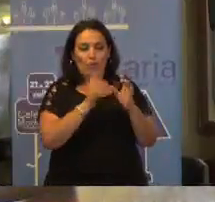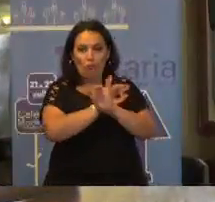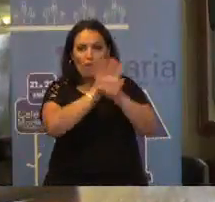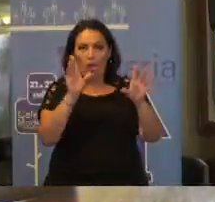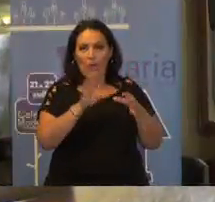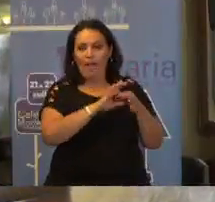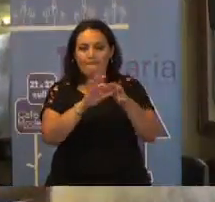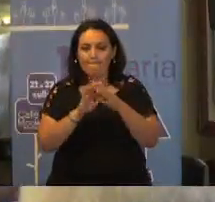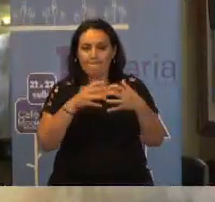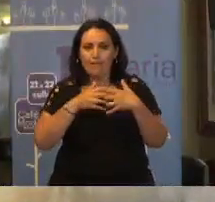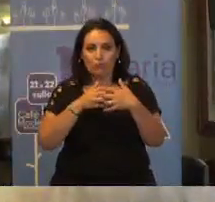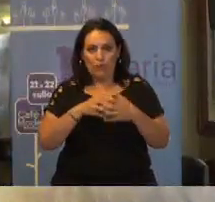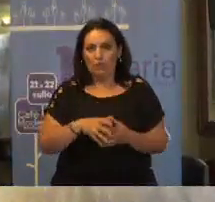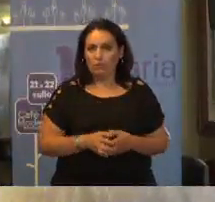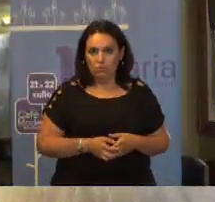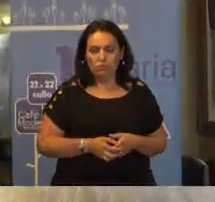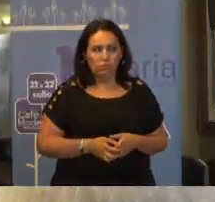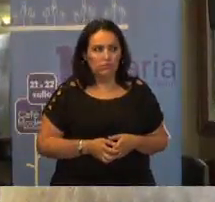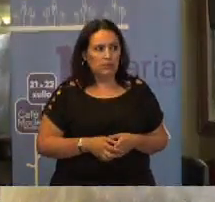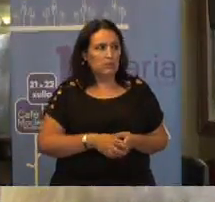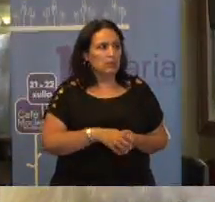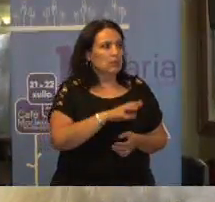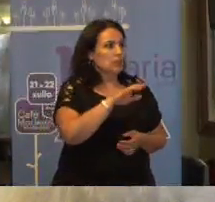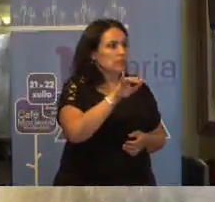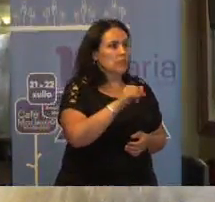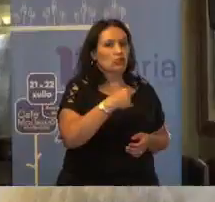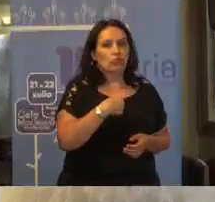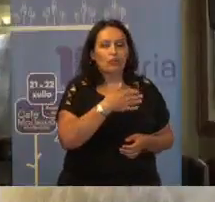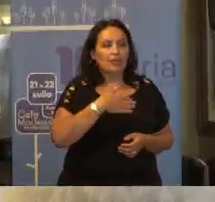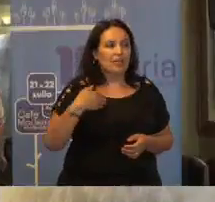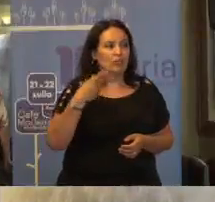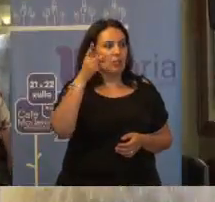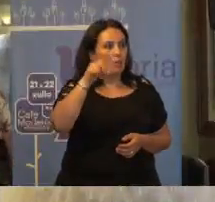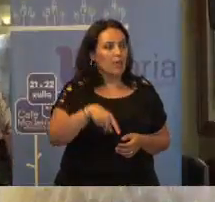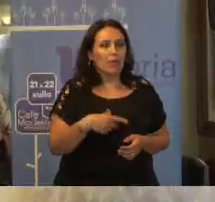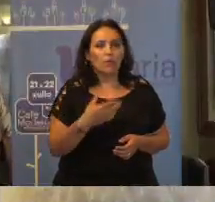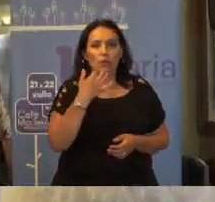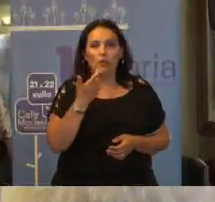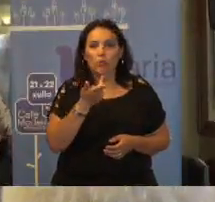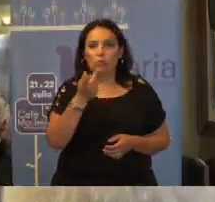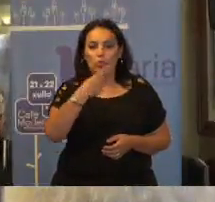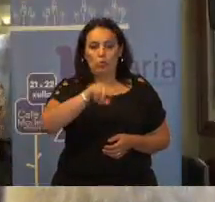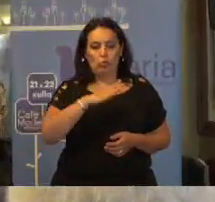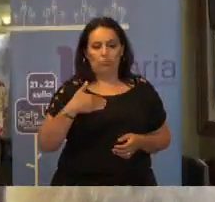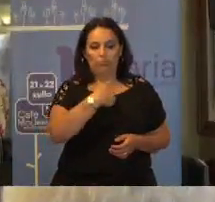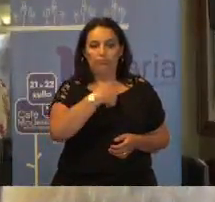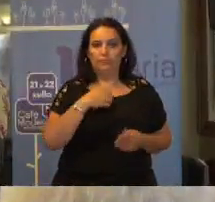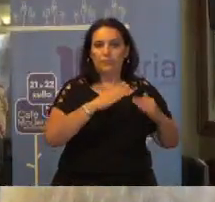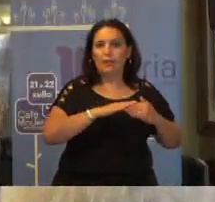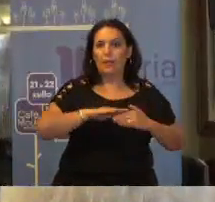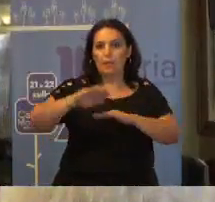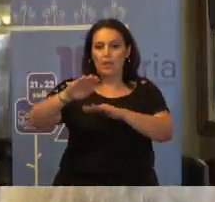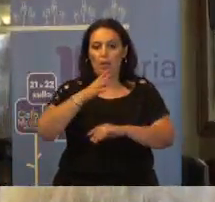conxunto. Sí, bueno, eu quería un pouco ahondar nese sentido no papel de Marea, non? Isto é un